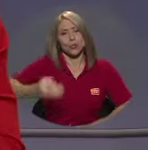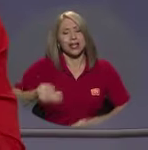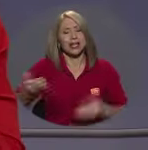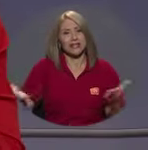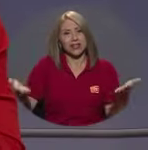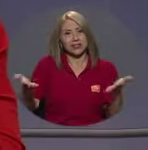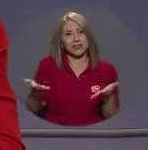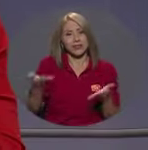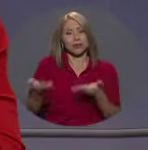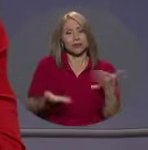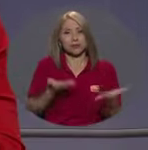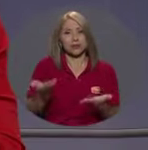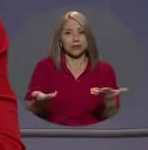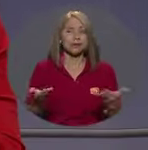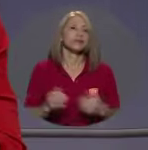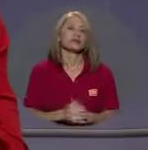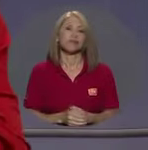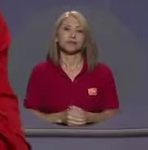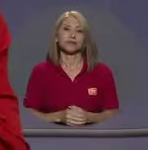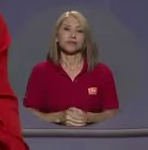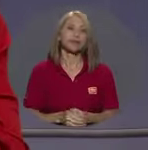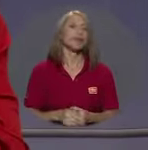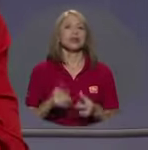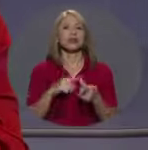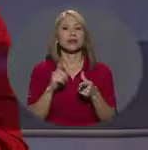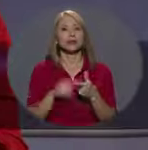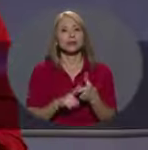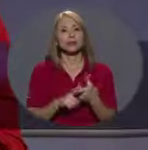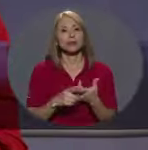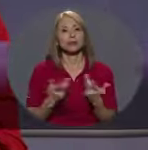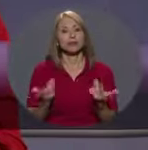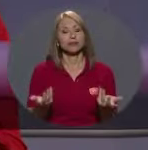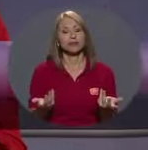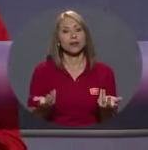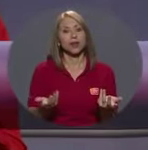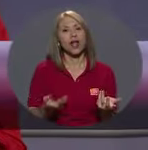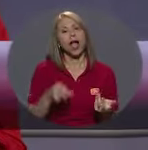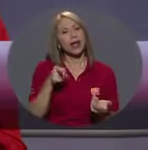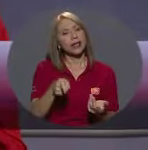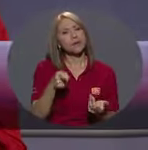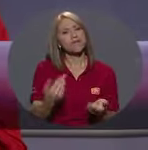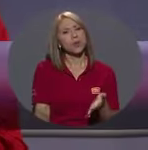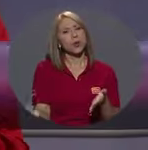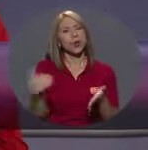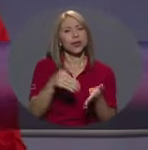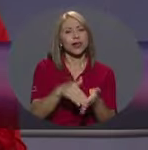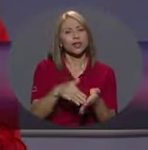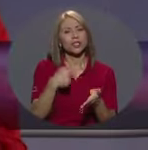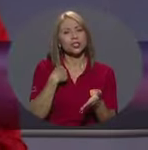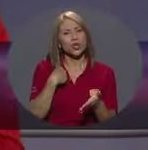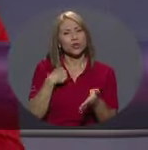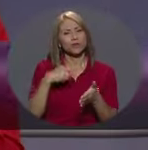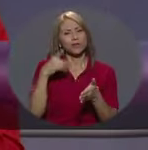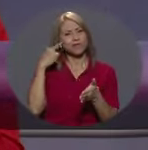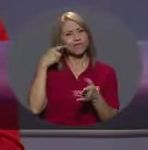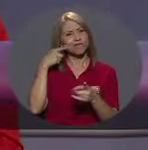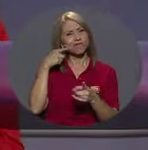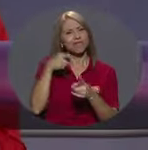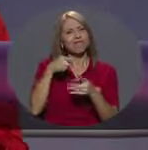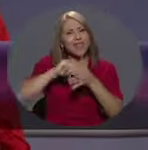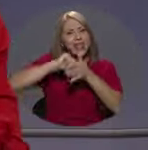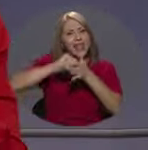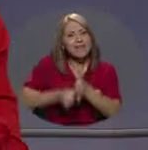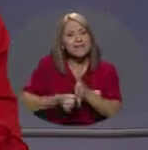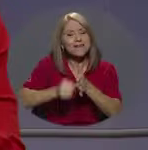nosotros recibimos en nuestros servicios. Entonces es aquí precisamente donde vuelvo yo a hacer muchísimo